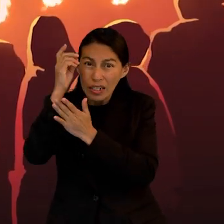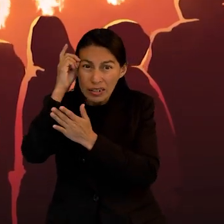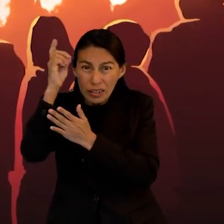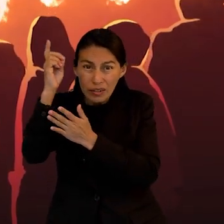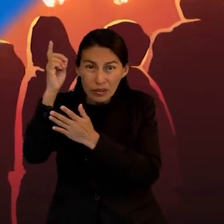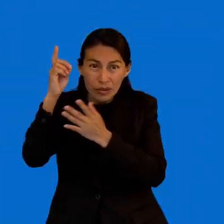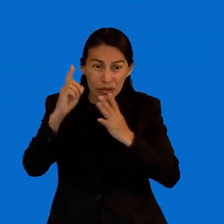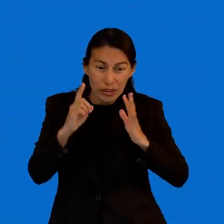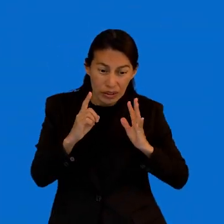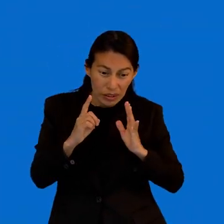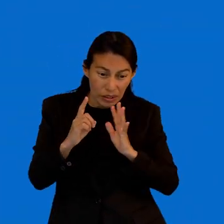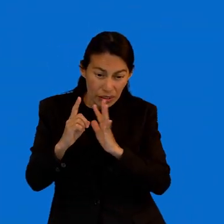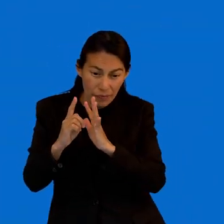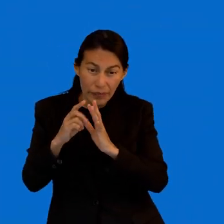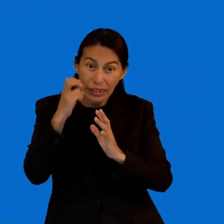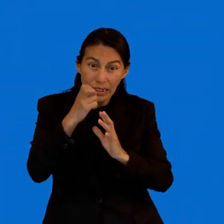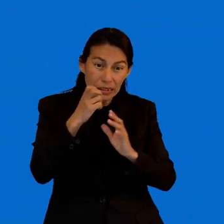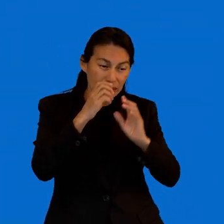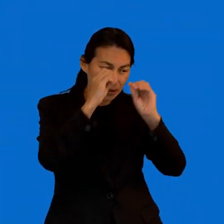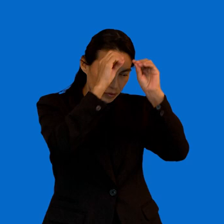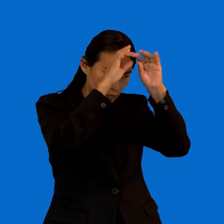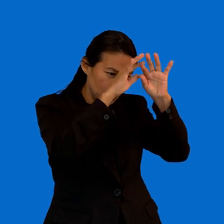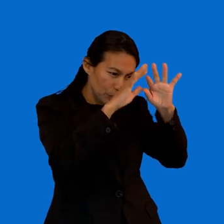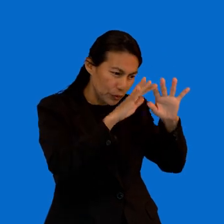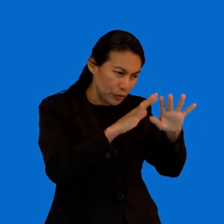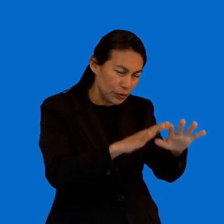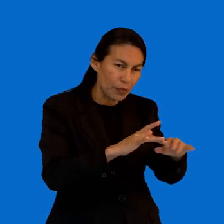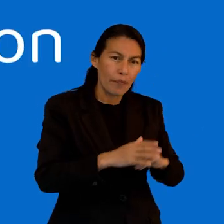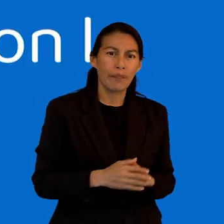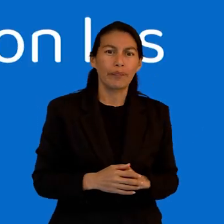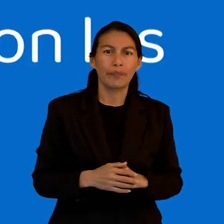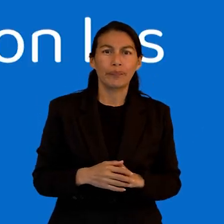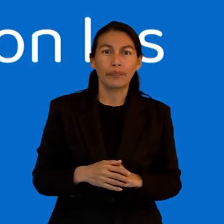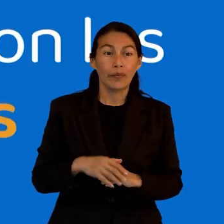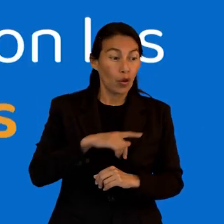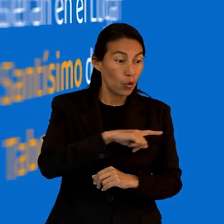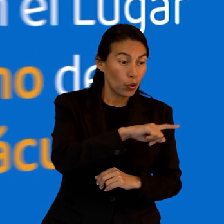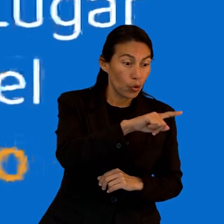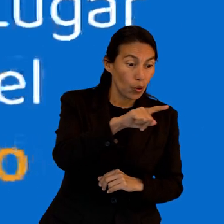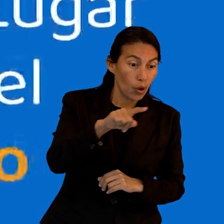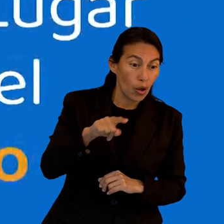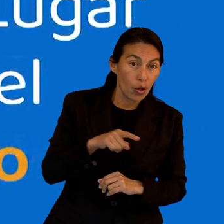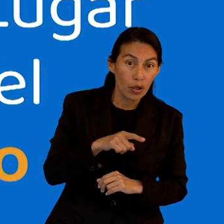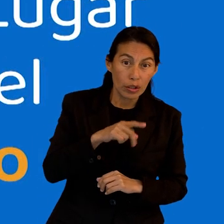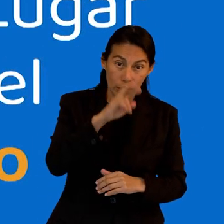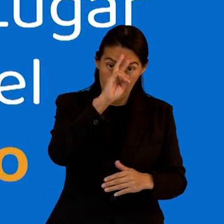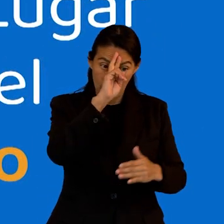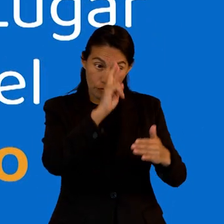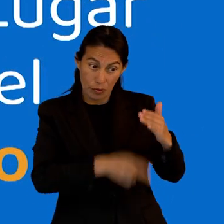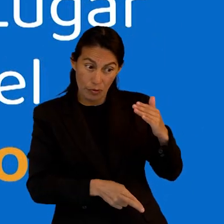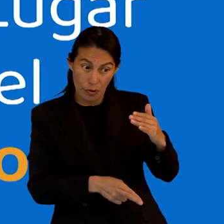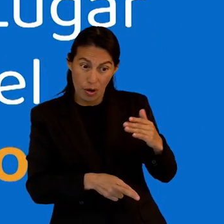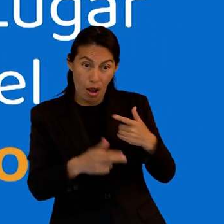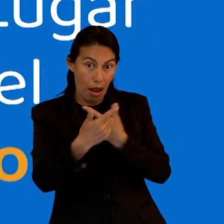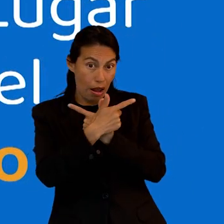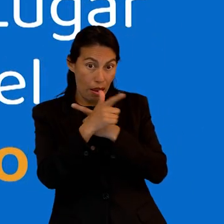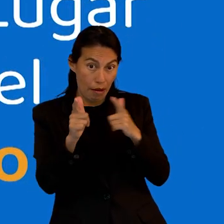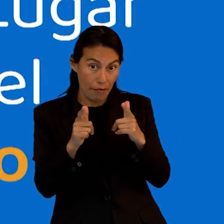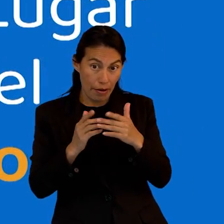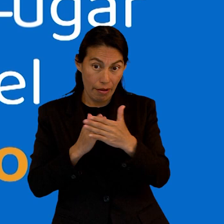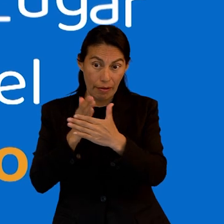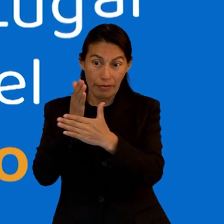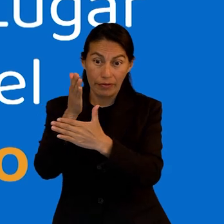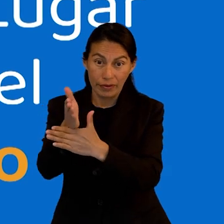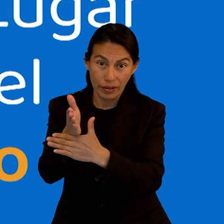la tierra a lo largo de la historia de israel los sacerdotes fueron los mediadores pero incluso a ellos se les prohibía entrar cuando